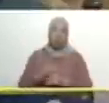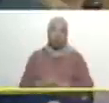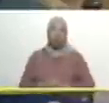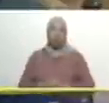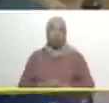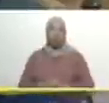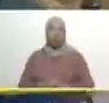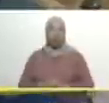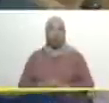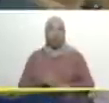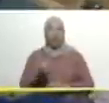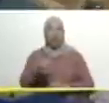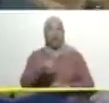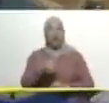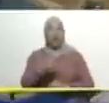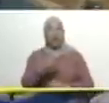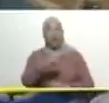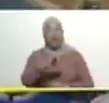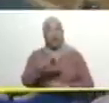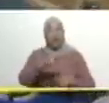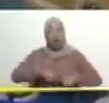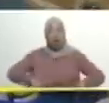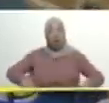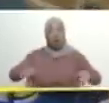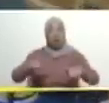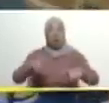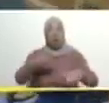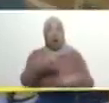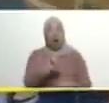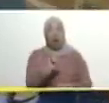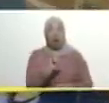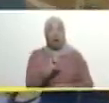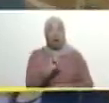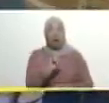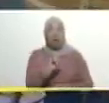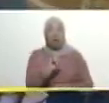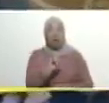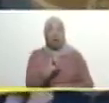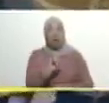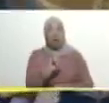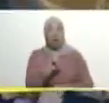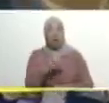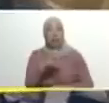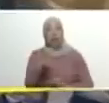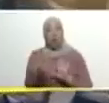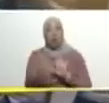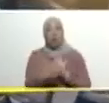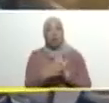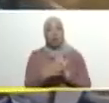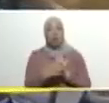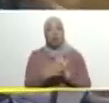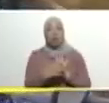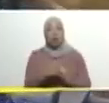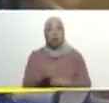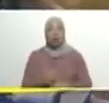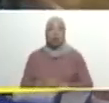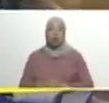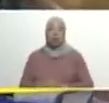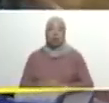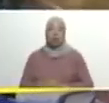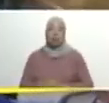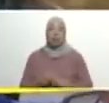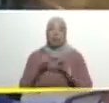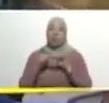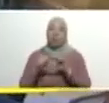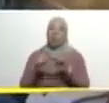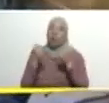Y para nosotros este salón tiene una gran simbología, porque es